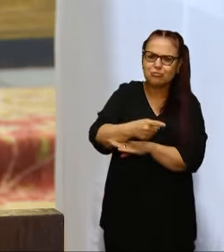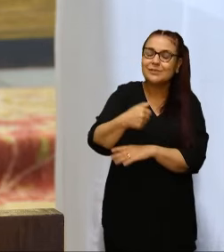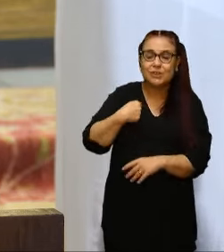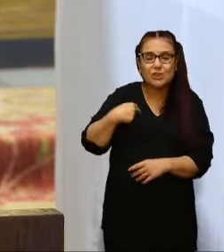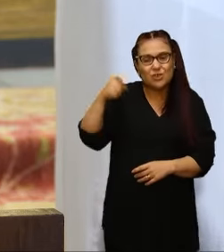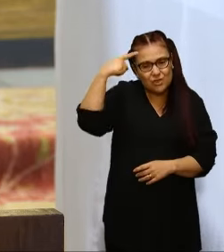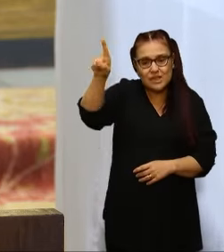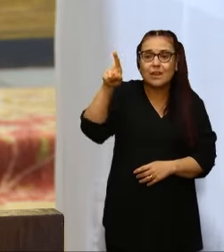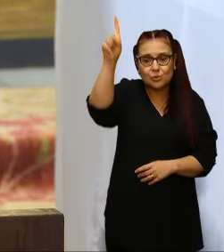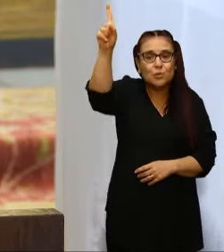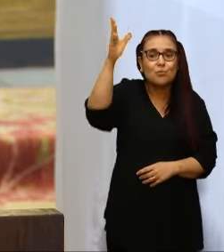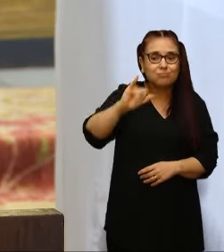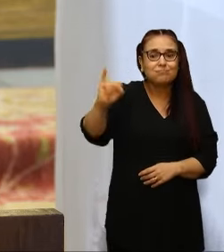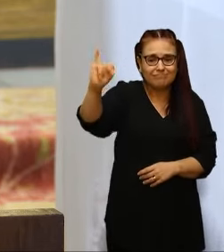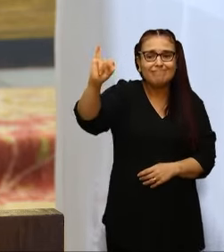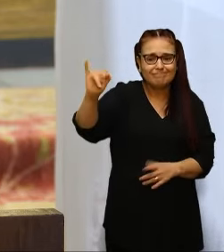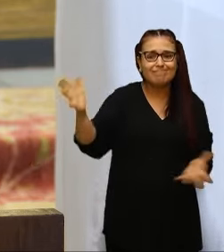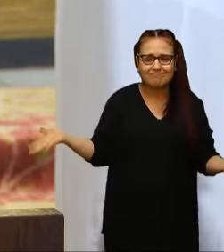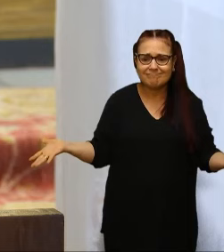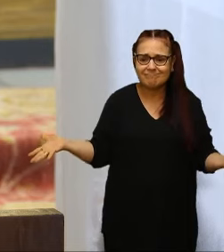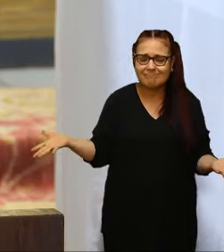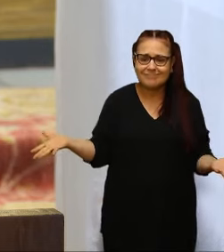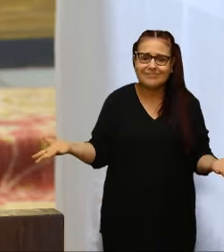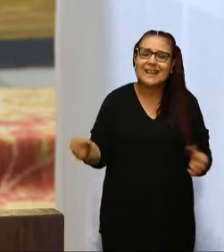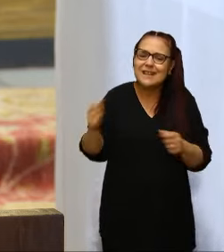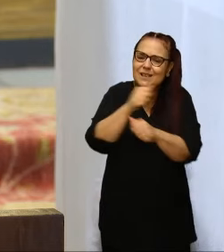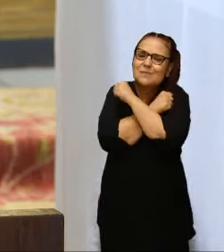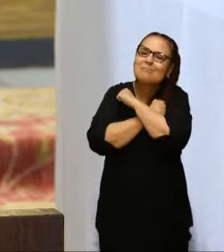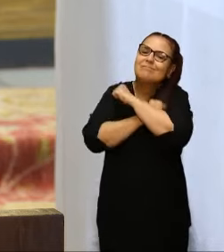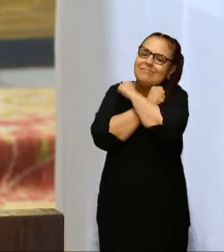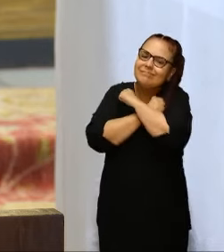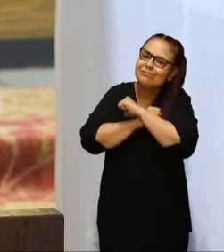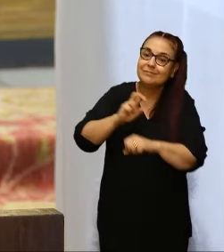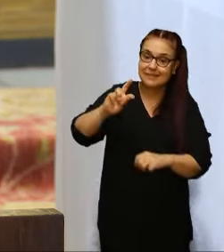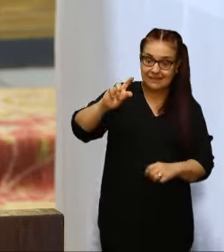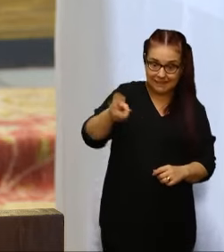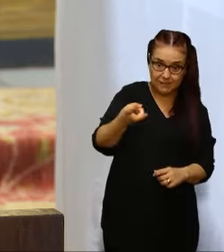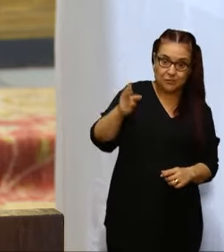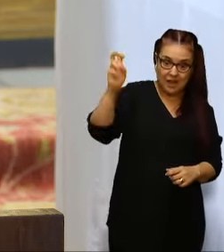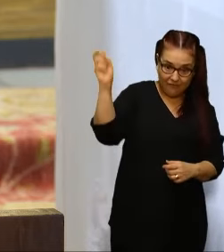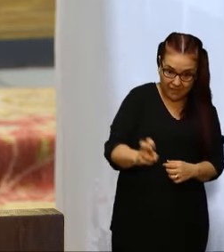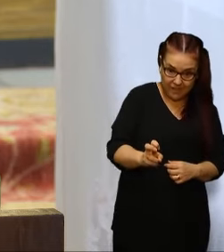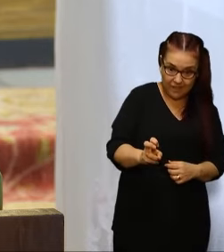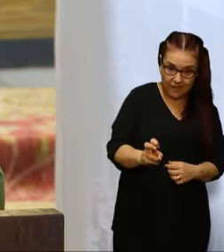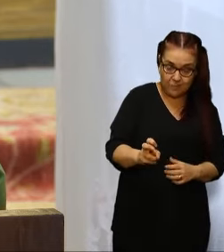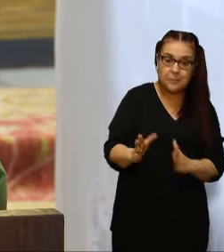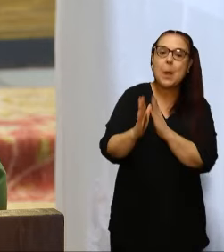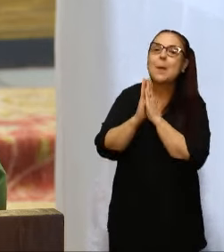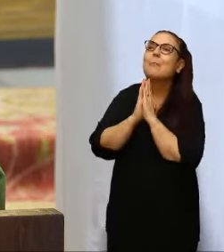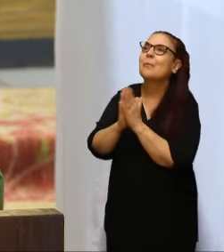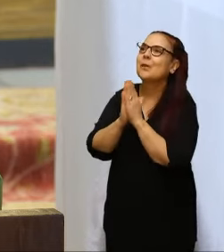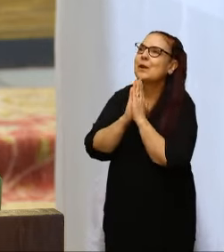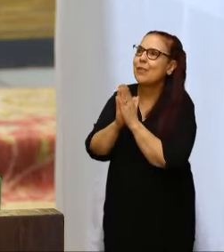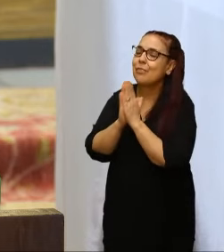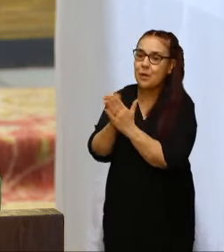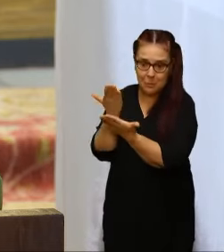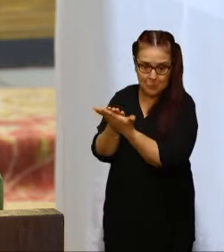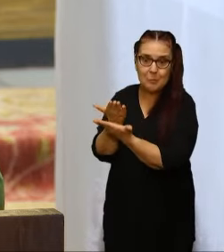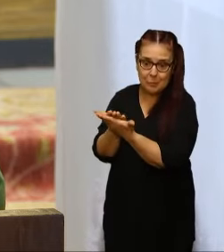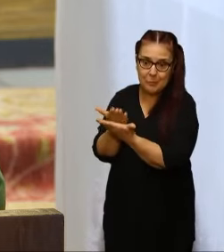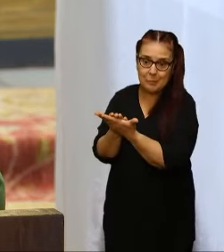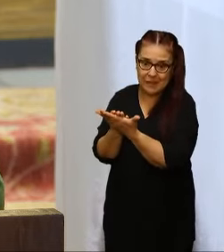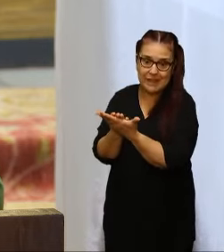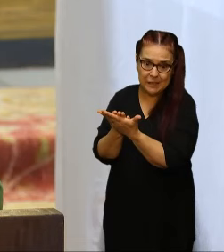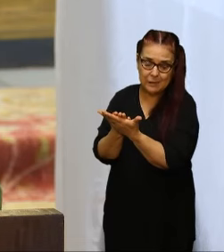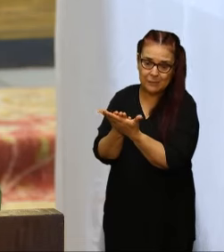ahí. Que aguardemos con esperanza su segunda venida. Y así hemos de rezar y pedir también por los que están